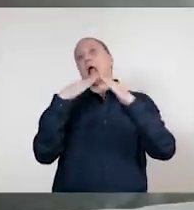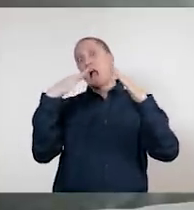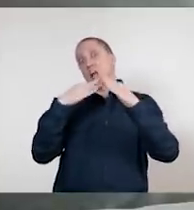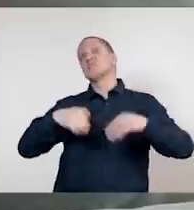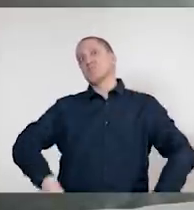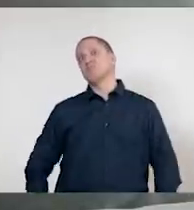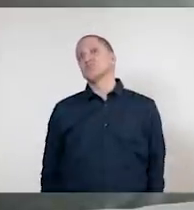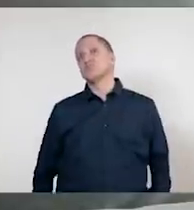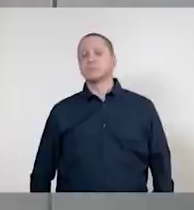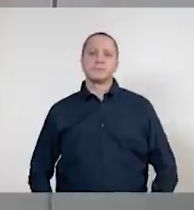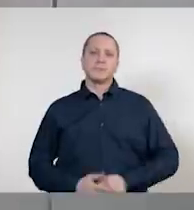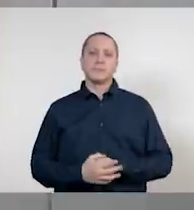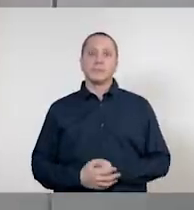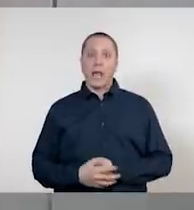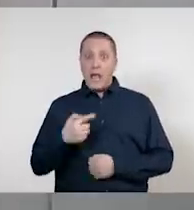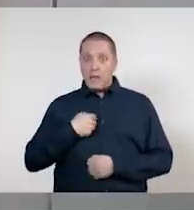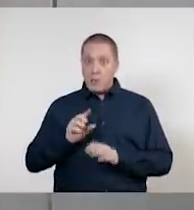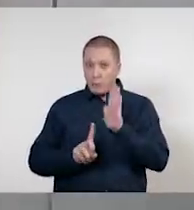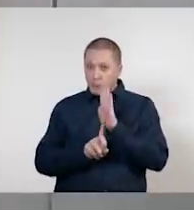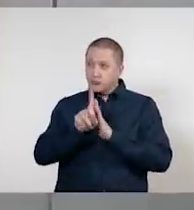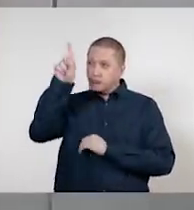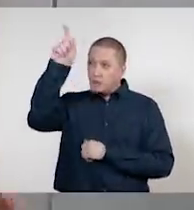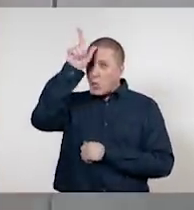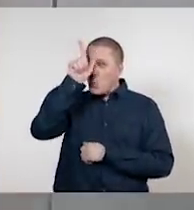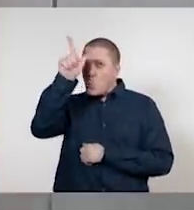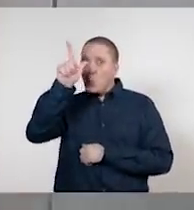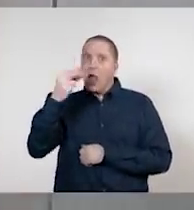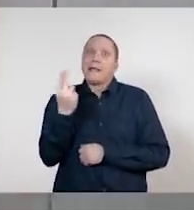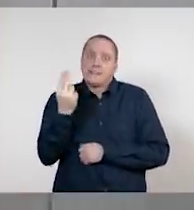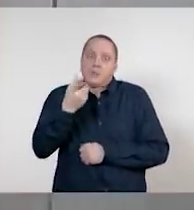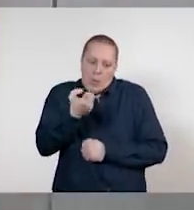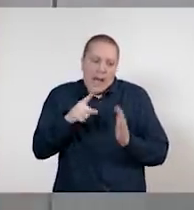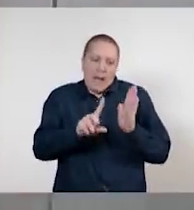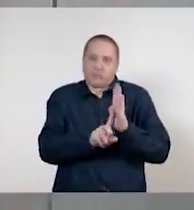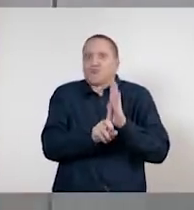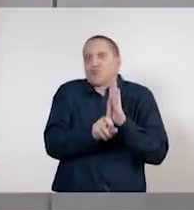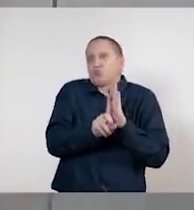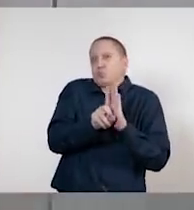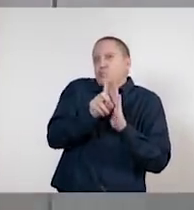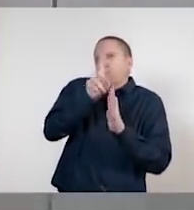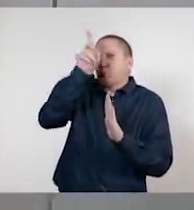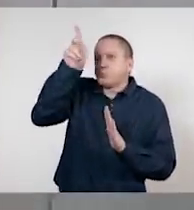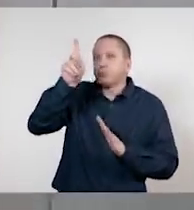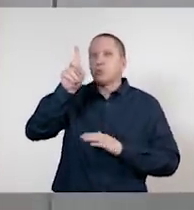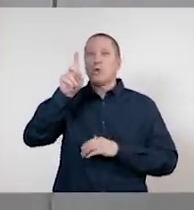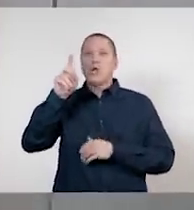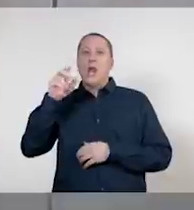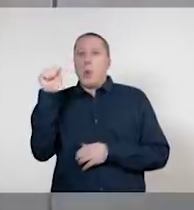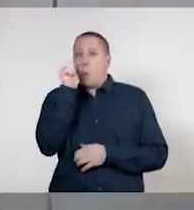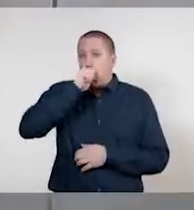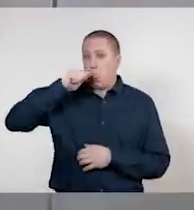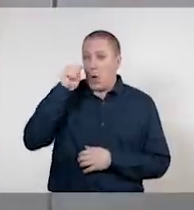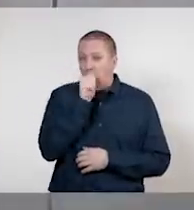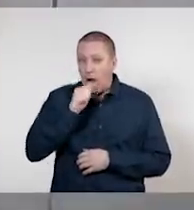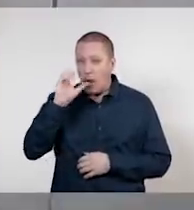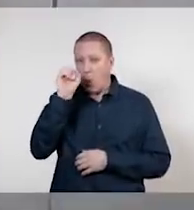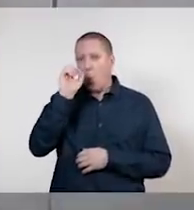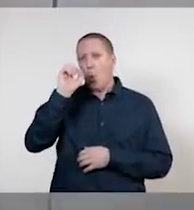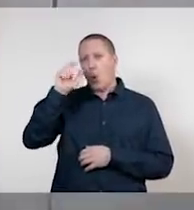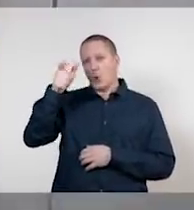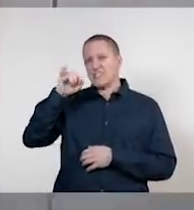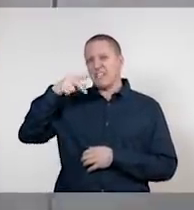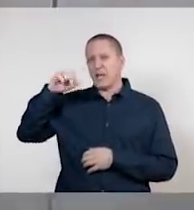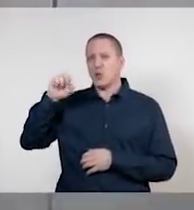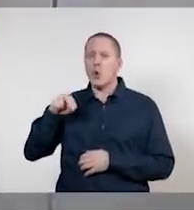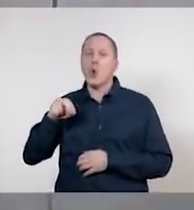una casa. Para ir a la luna necesitas un cohete, oxígeno, agua,